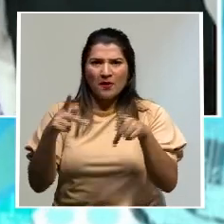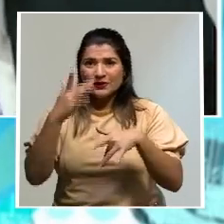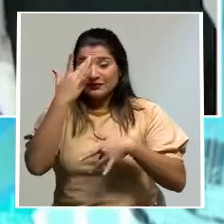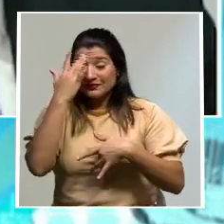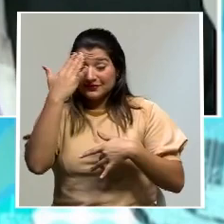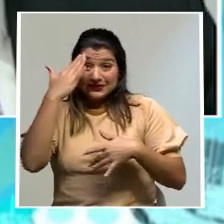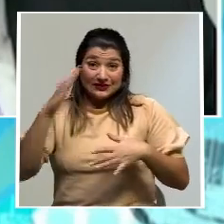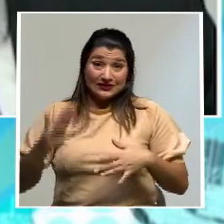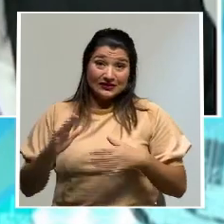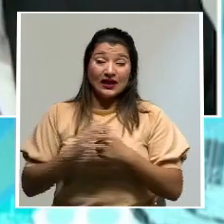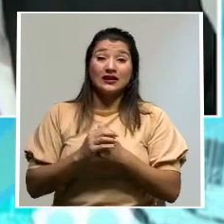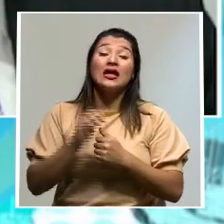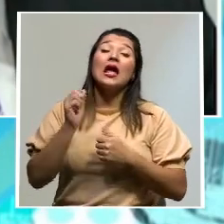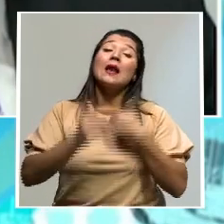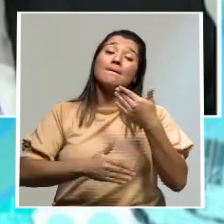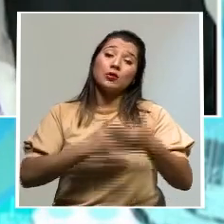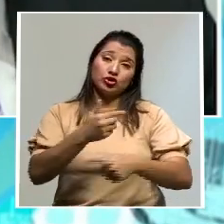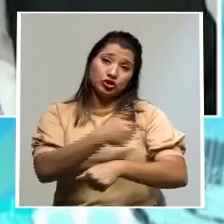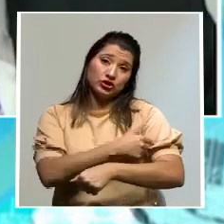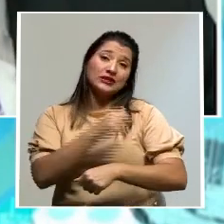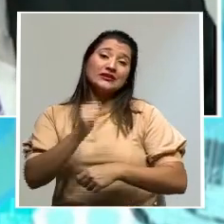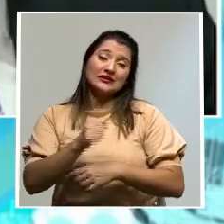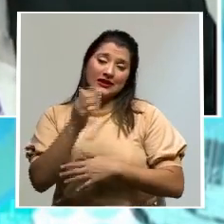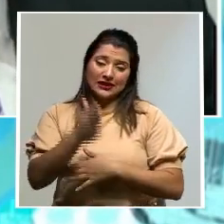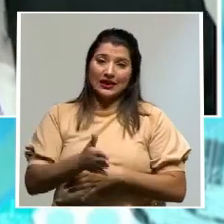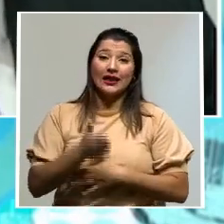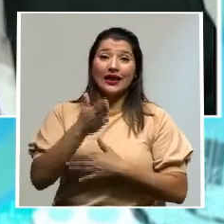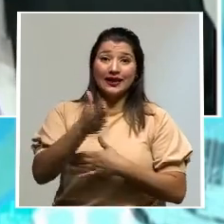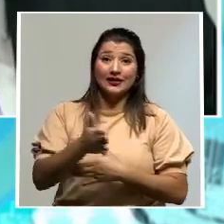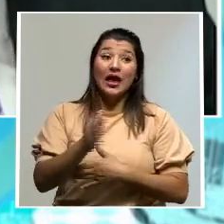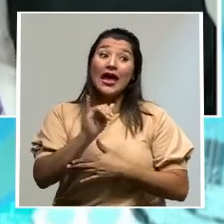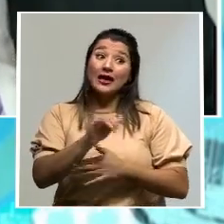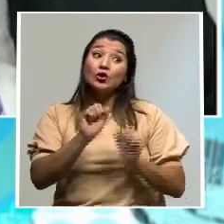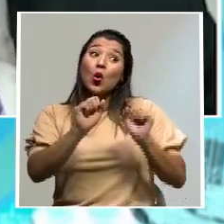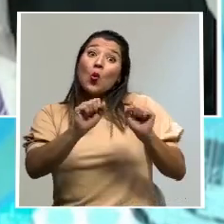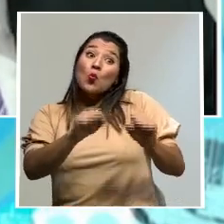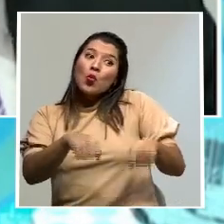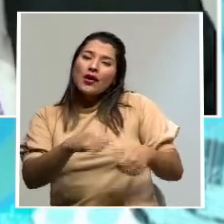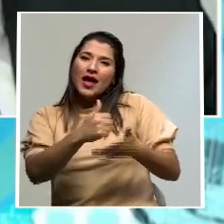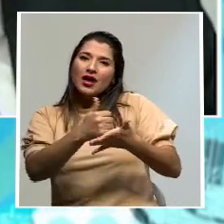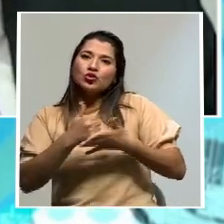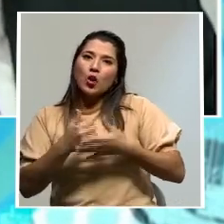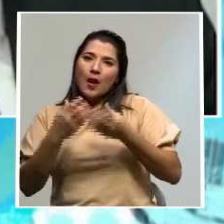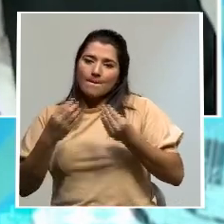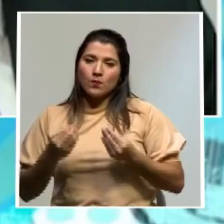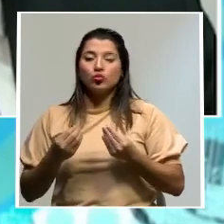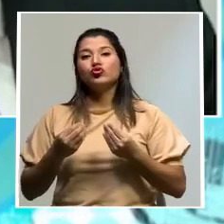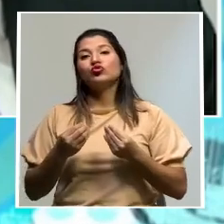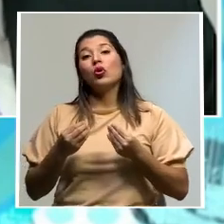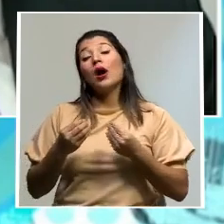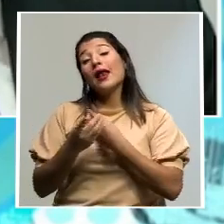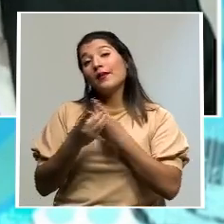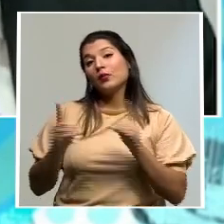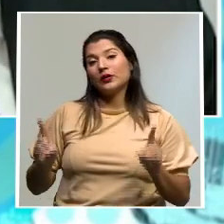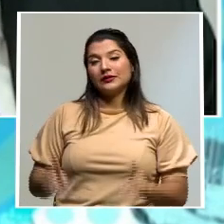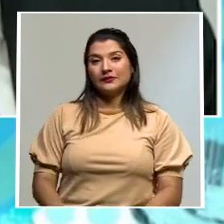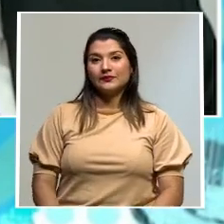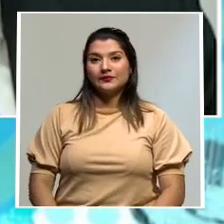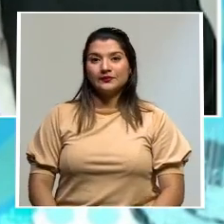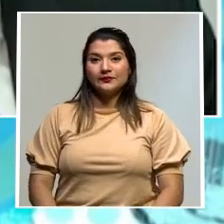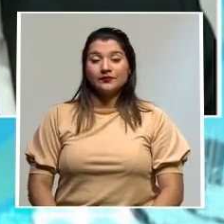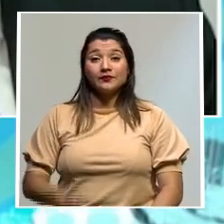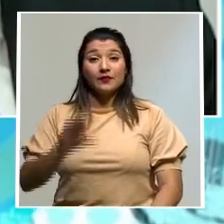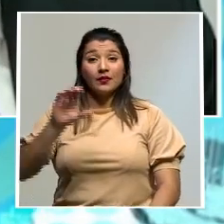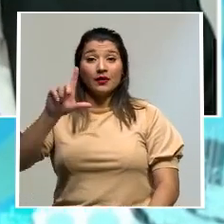sido muy lento sí ha sido definitivamente la vacunación, y eso sí hubiera ayudado muchísimo a esa salud de la democracia que te hacía referencia.